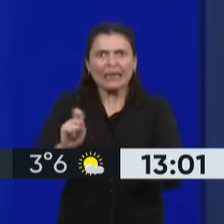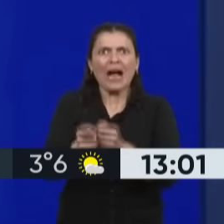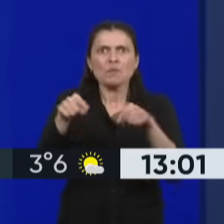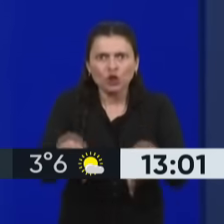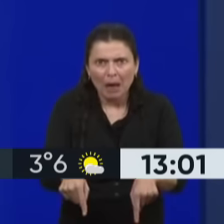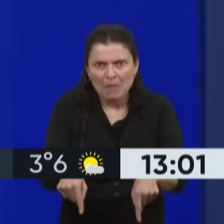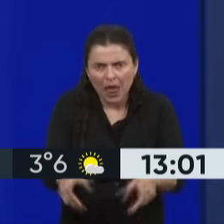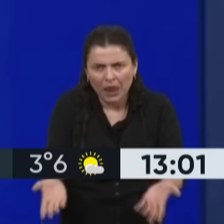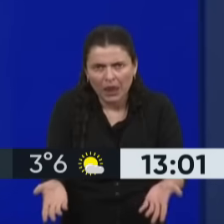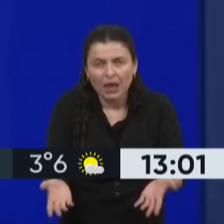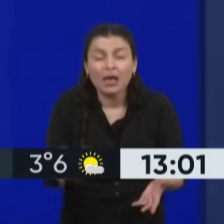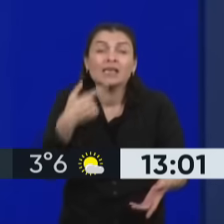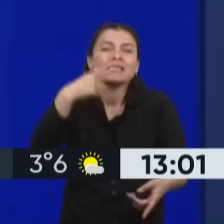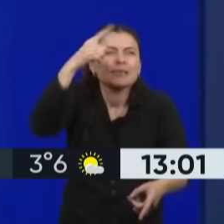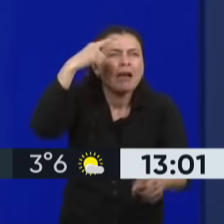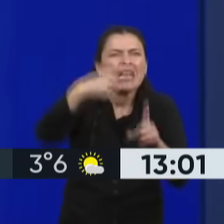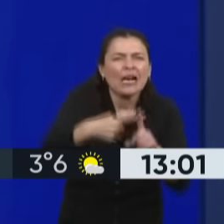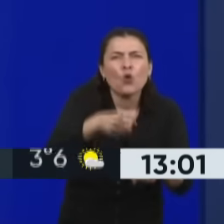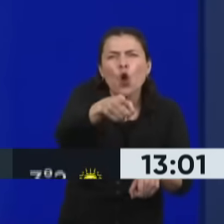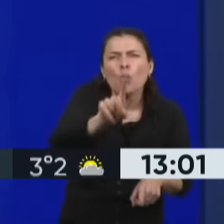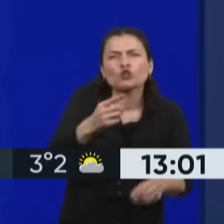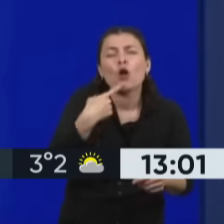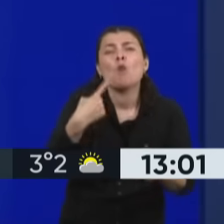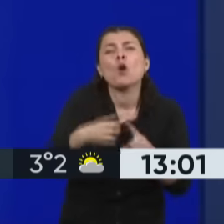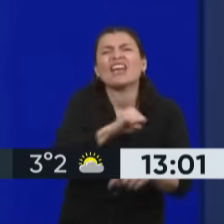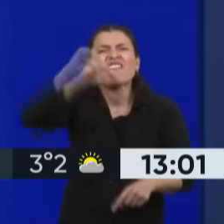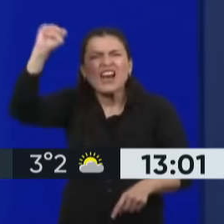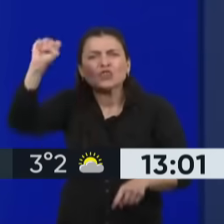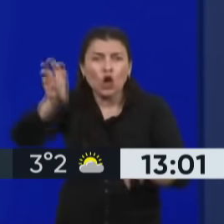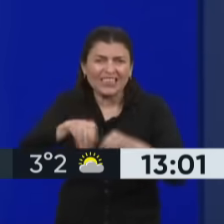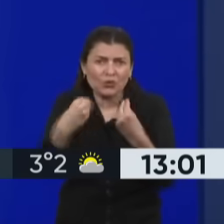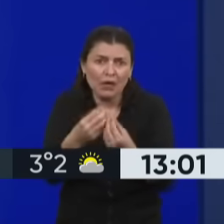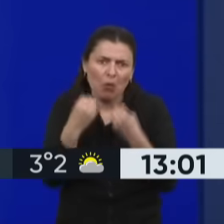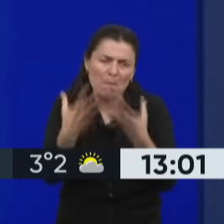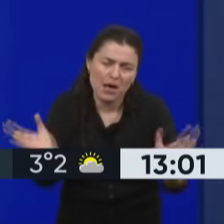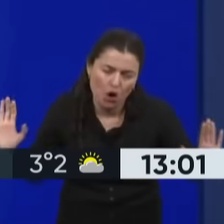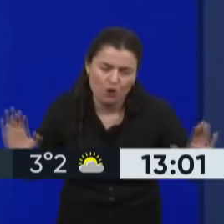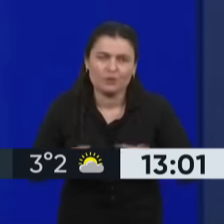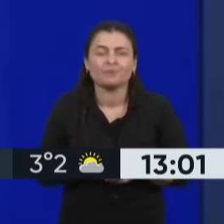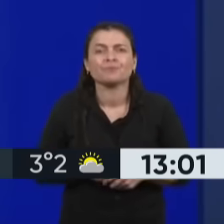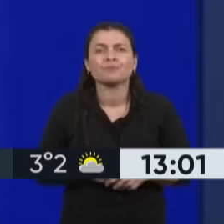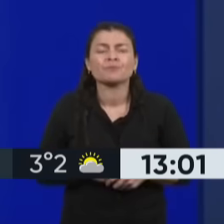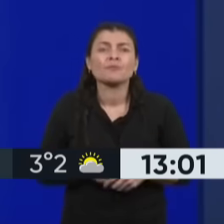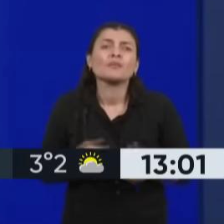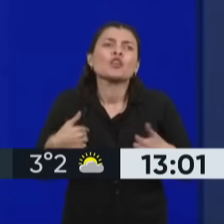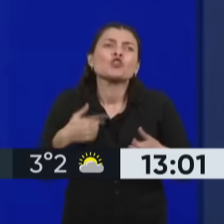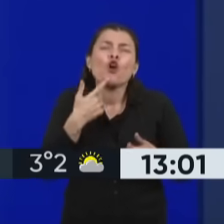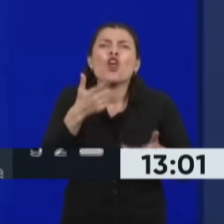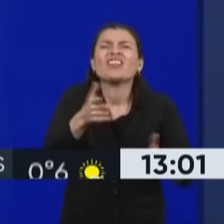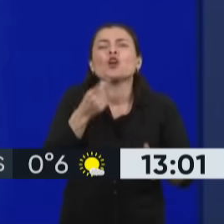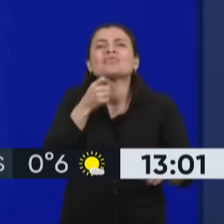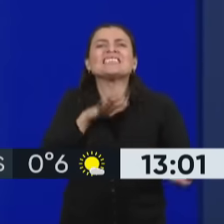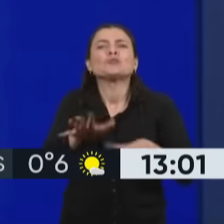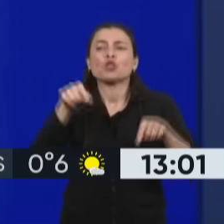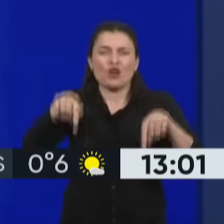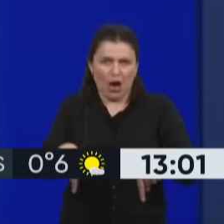Ni que hablar si lo ajustan por inflación. Y la verdad que esto hay cuestiones coyunturales y cuestiones de